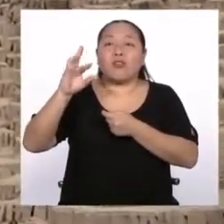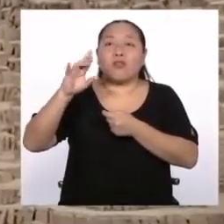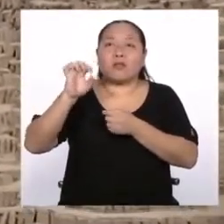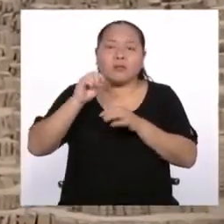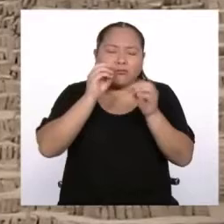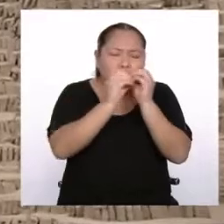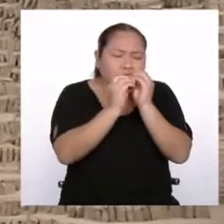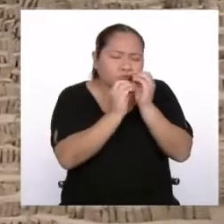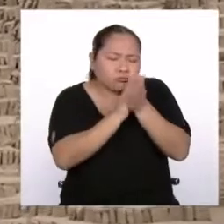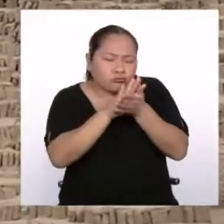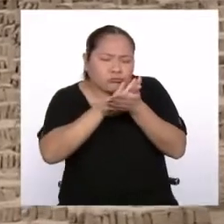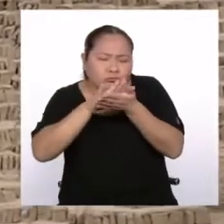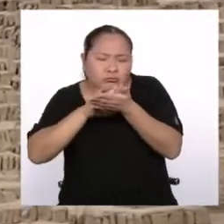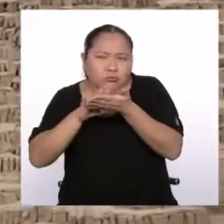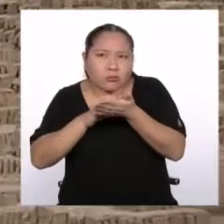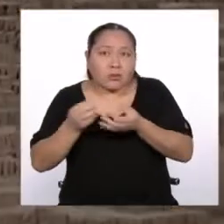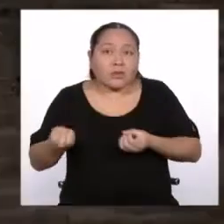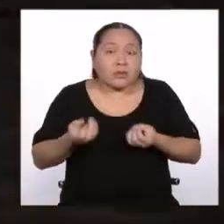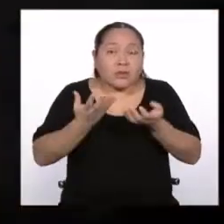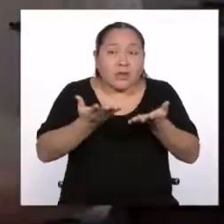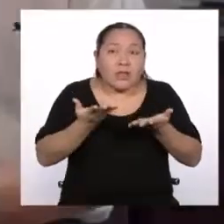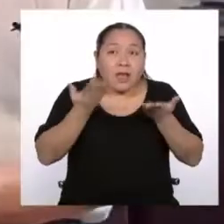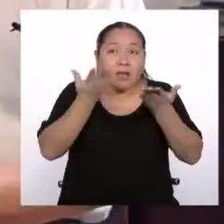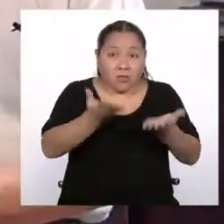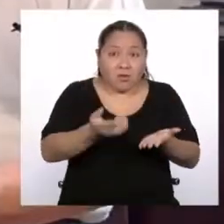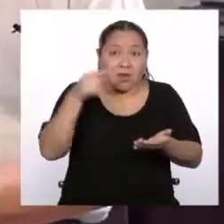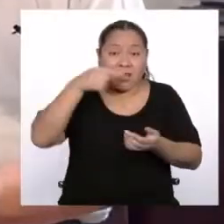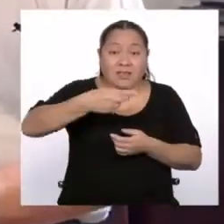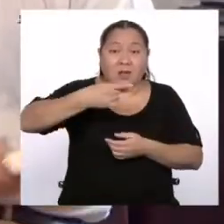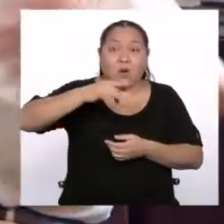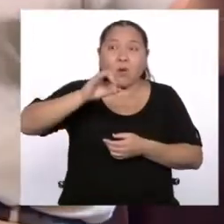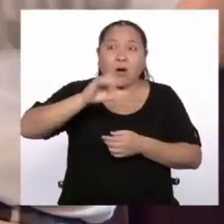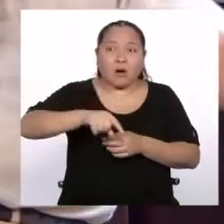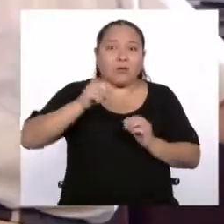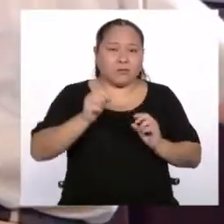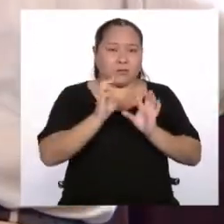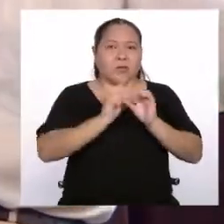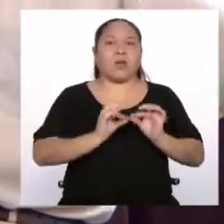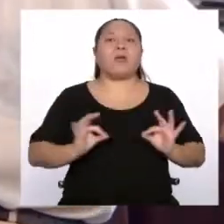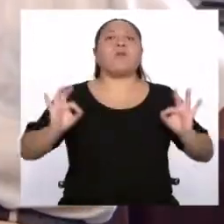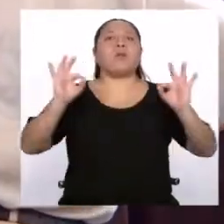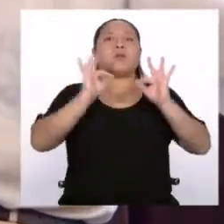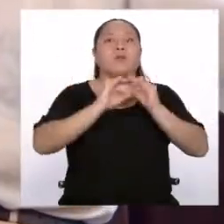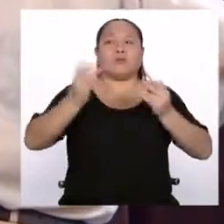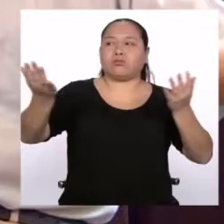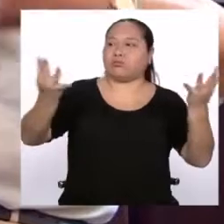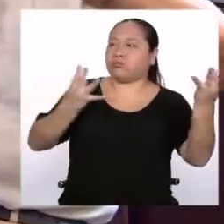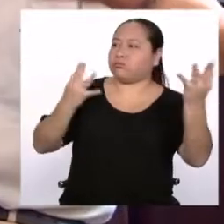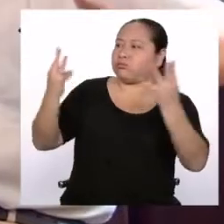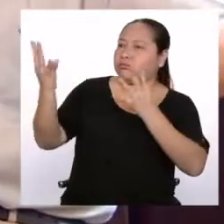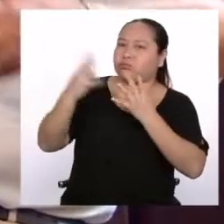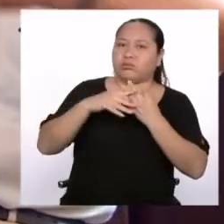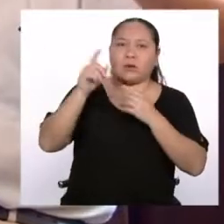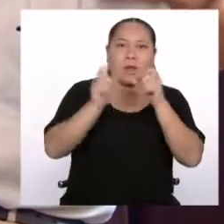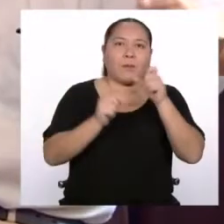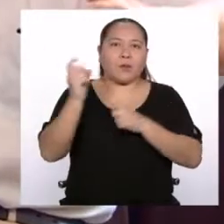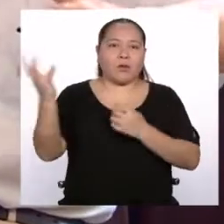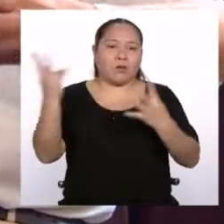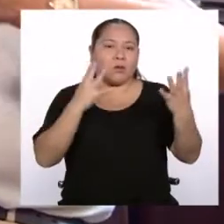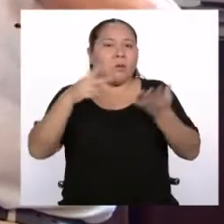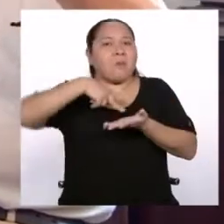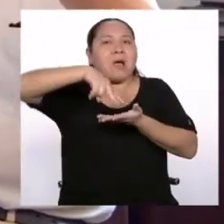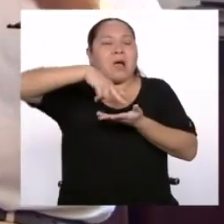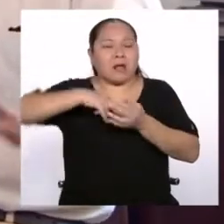obra. Se le está dando ahí a la huaca el papel que debiera tener, es decir, un centro de convergencia donde la gente vaya,